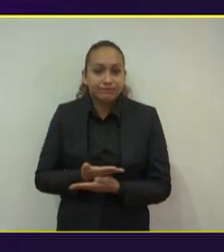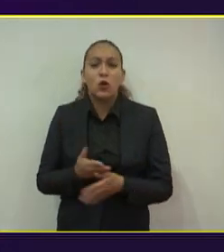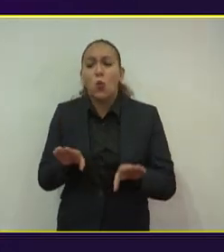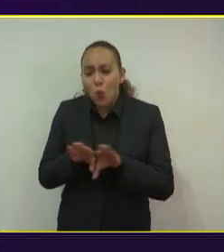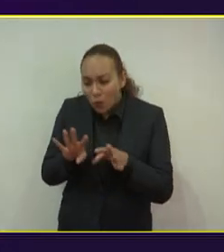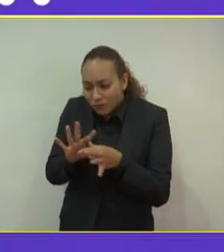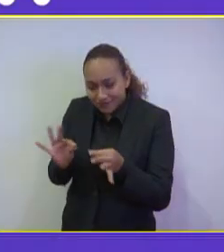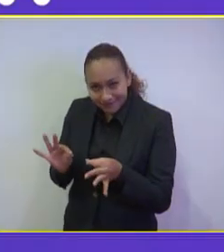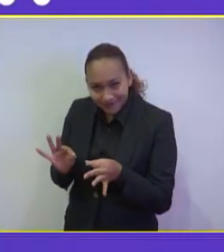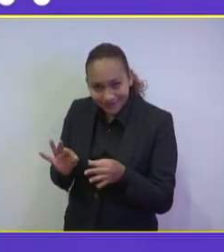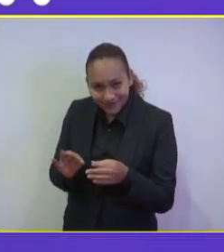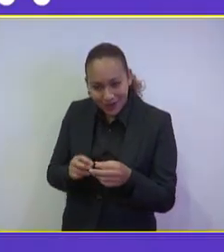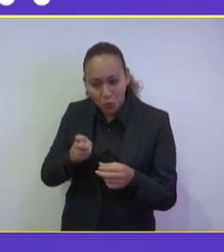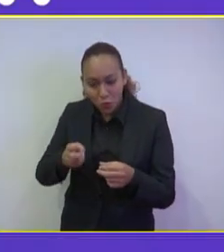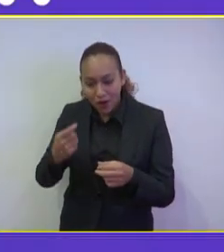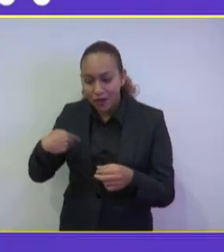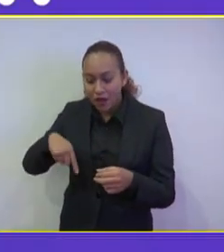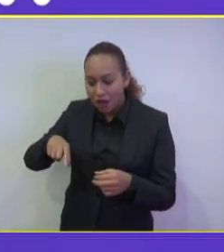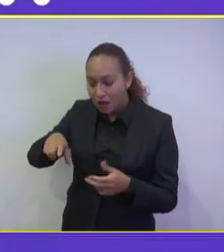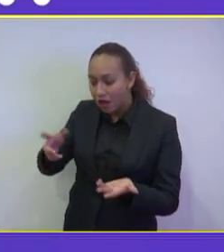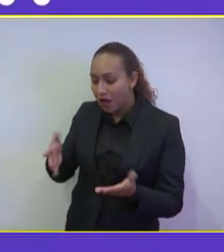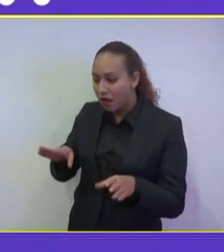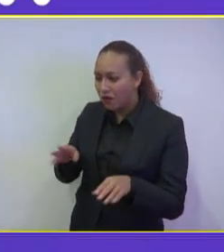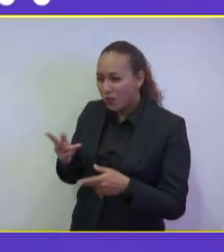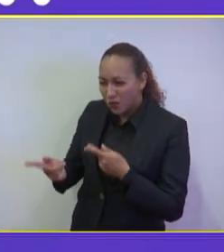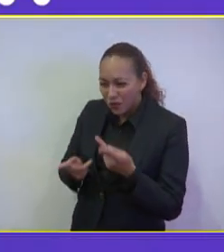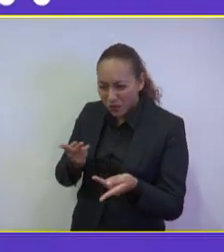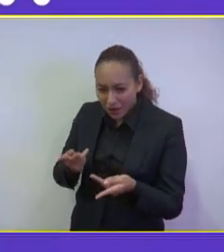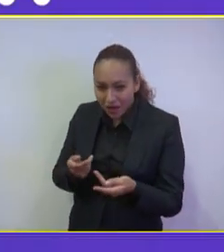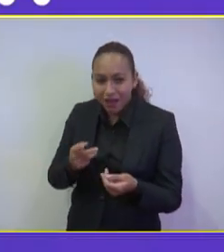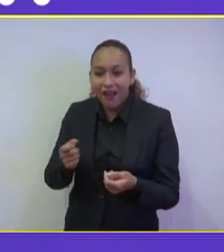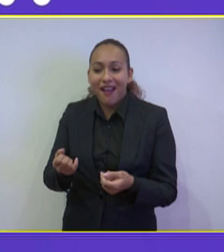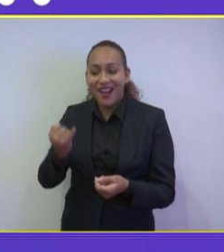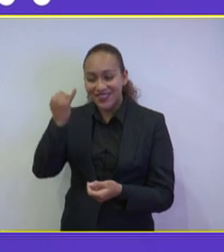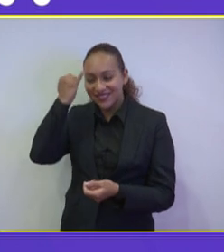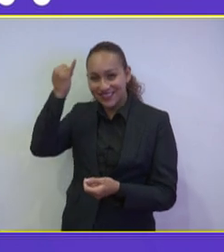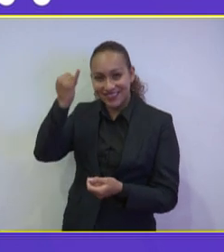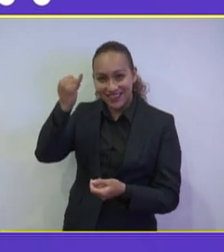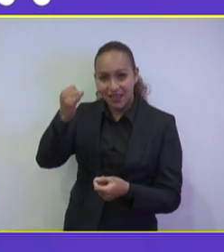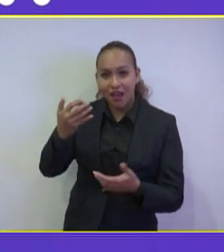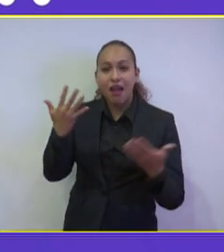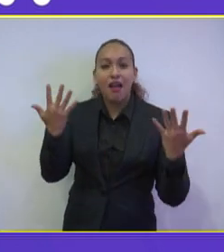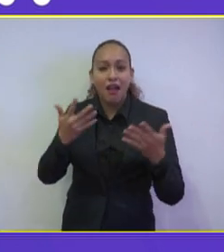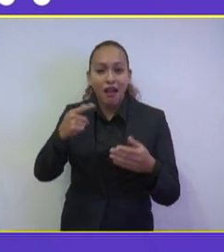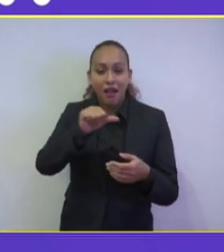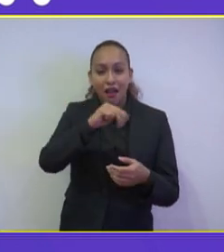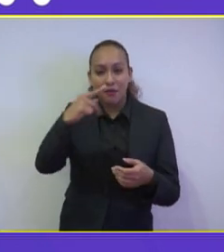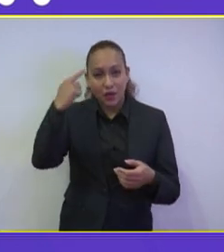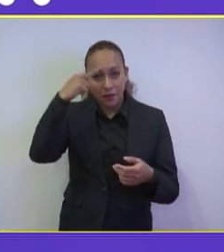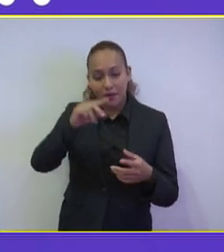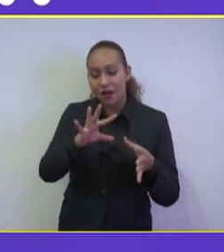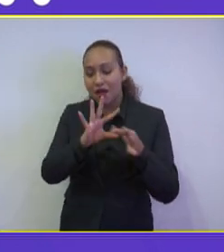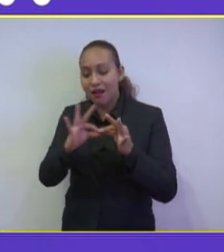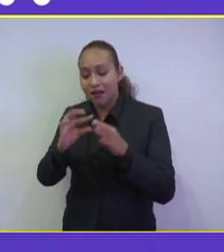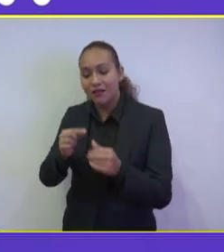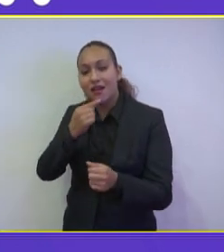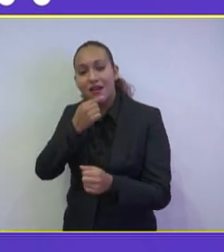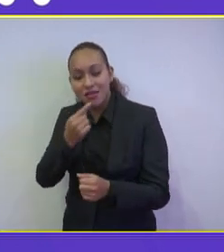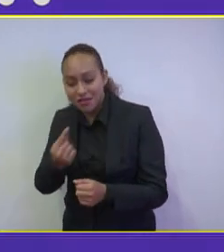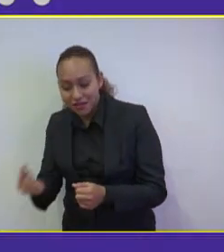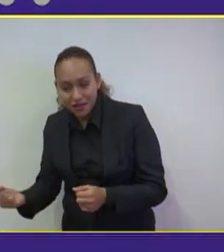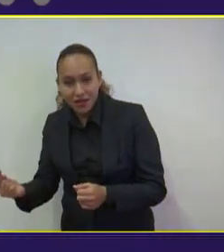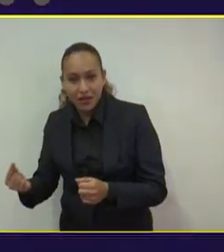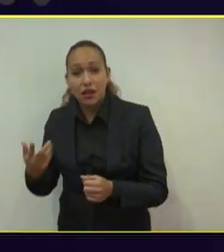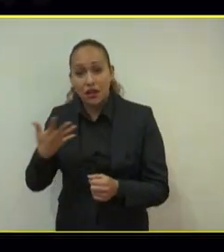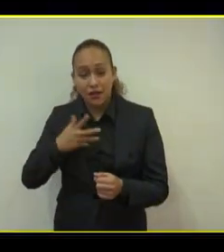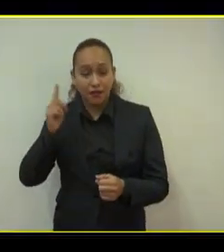De estas preguntas nace MIDEMI, un proyecto enfocado en el proceso de comunicación dentro de la dinámica de aprendizaje de personas con